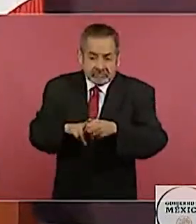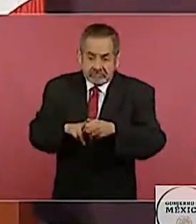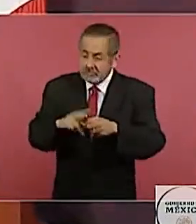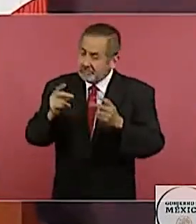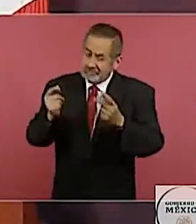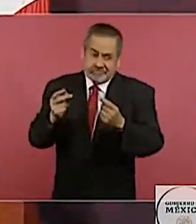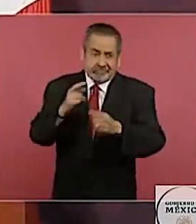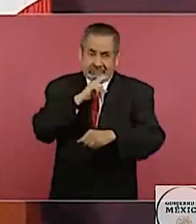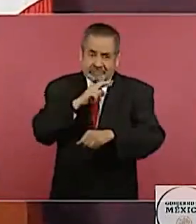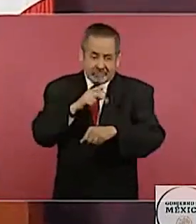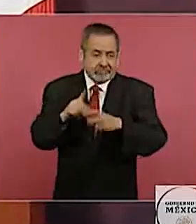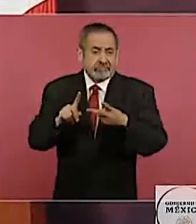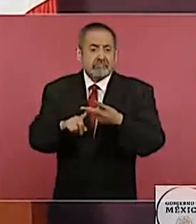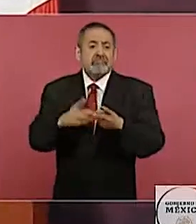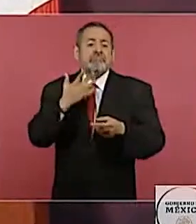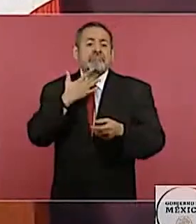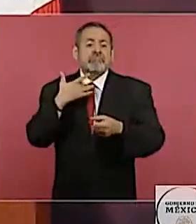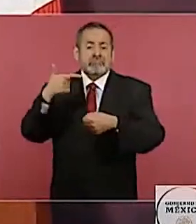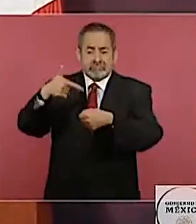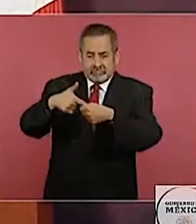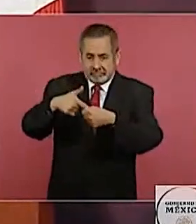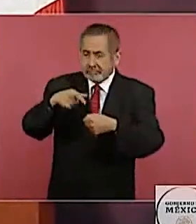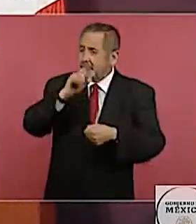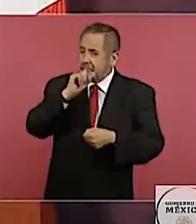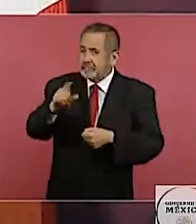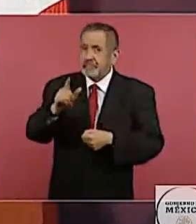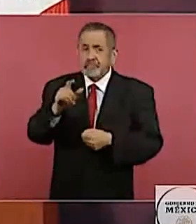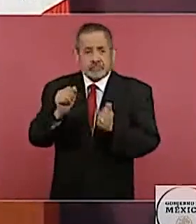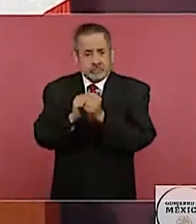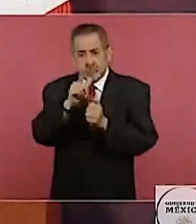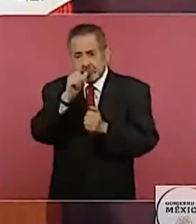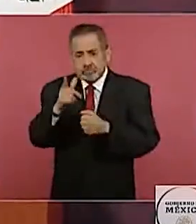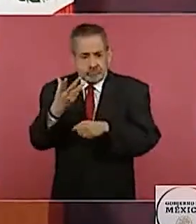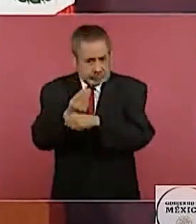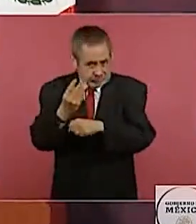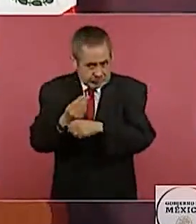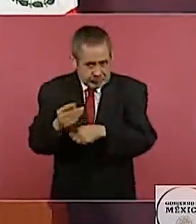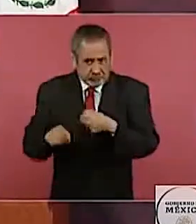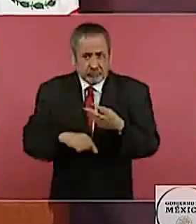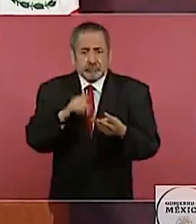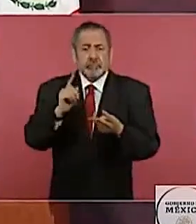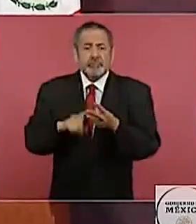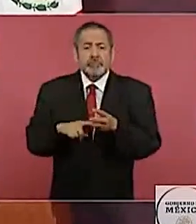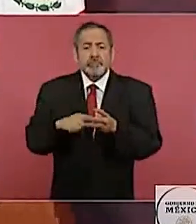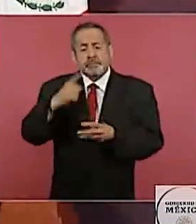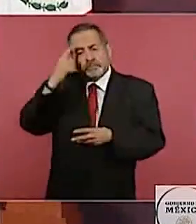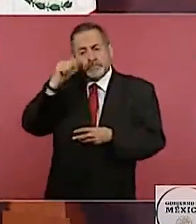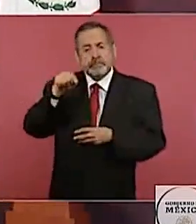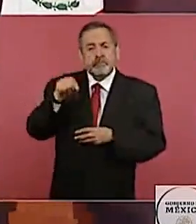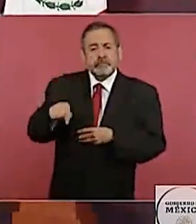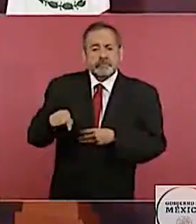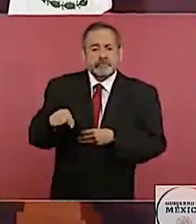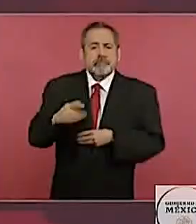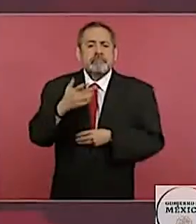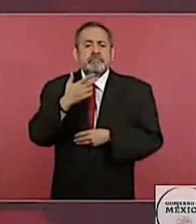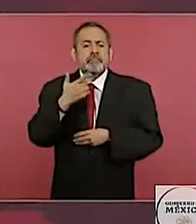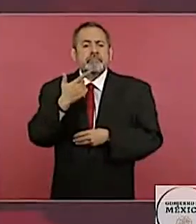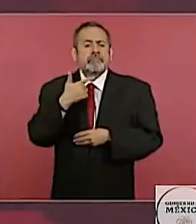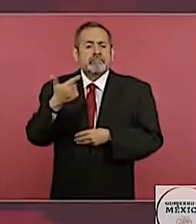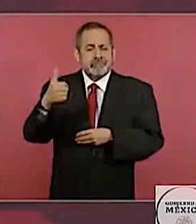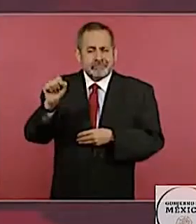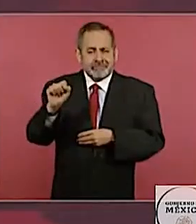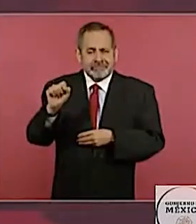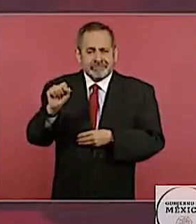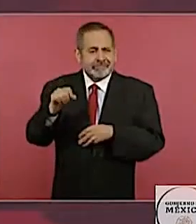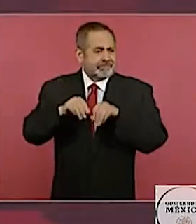las gasolinerías eh las estaciones para la distribución del gas